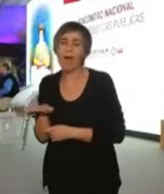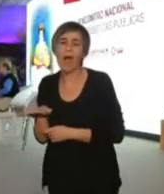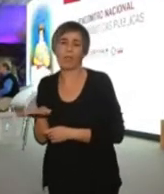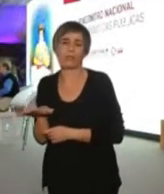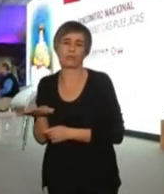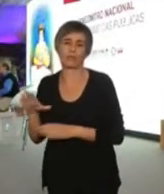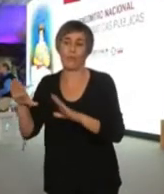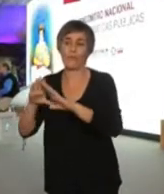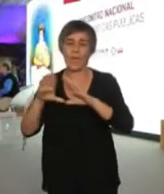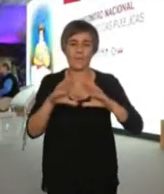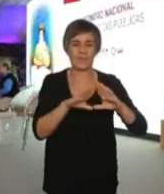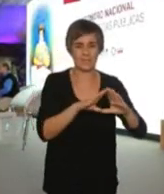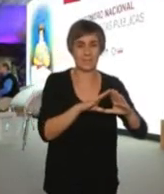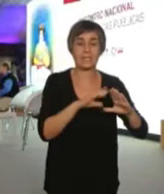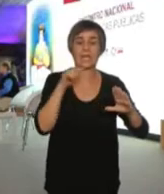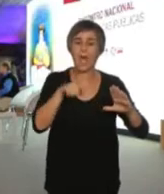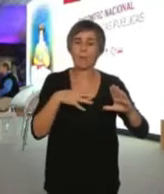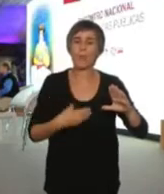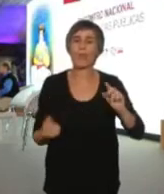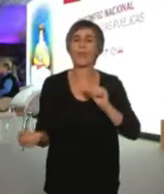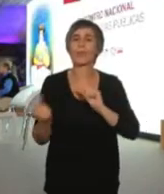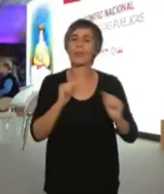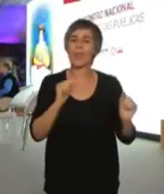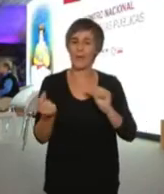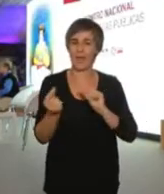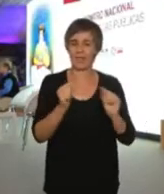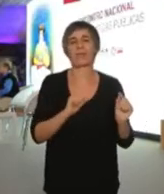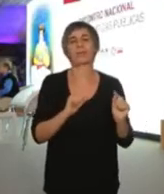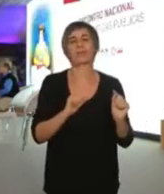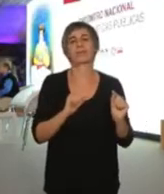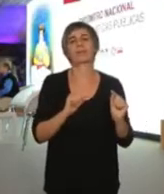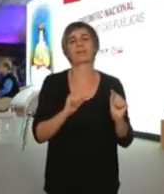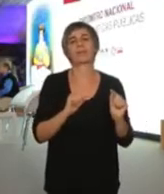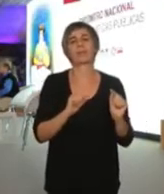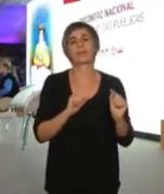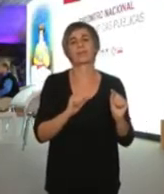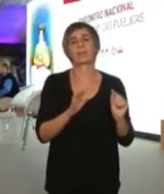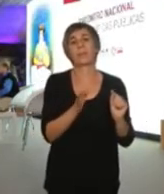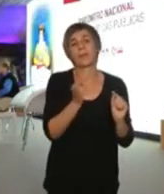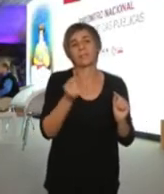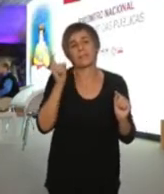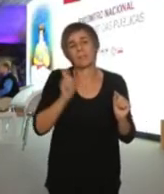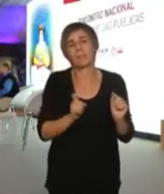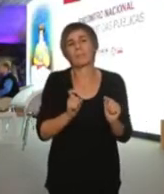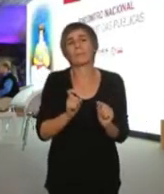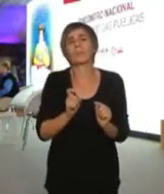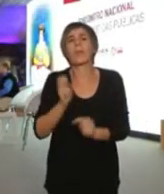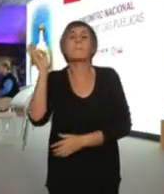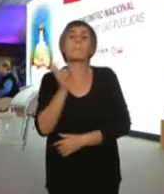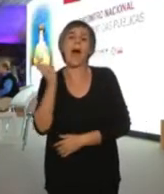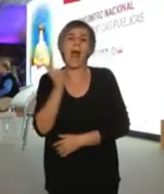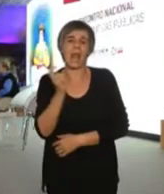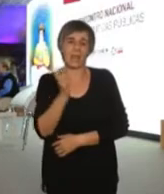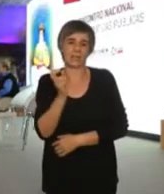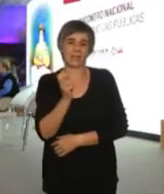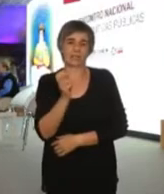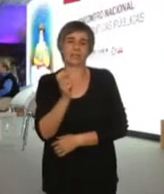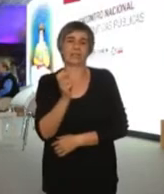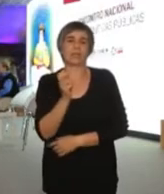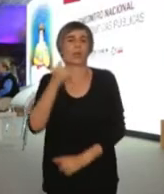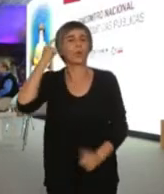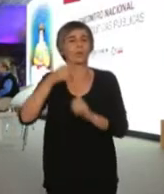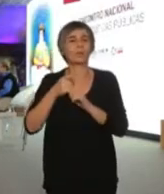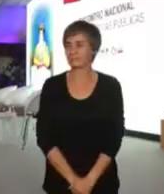en los que no solamente podamos debatir, sino que nos sirvan para crear conciencia